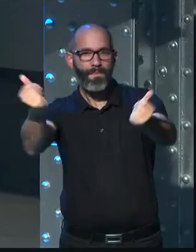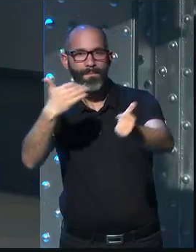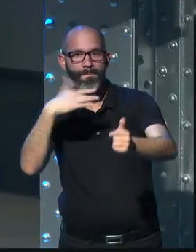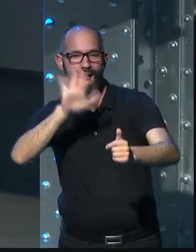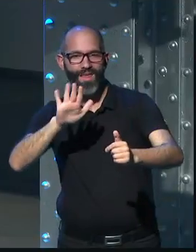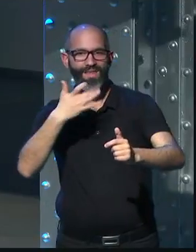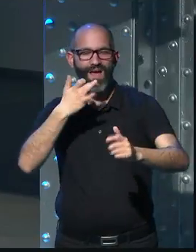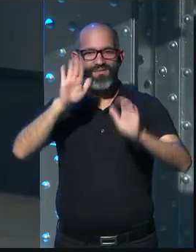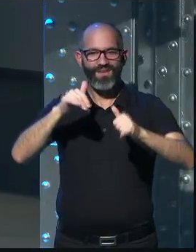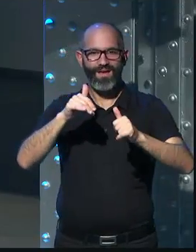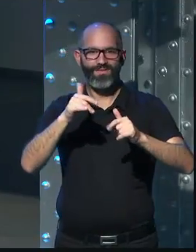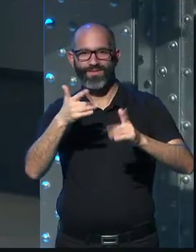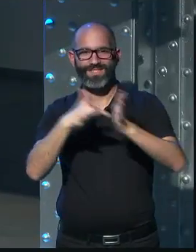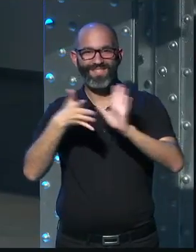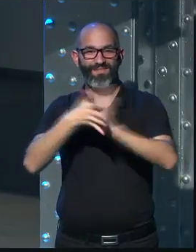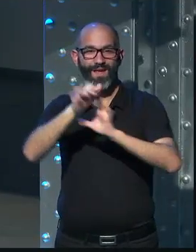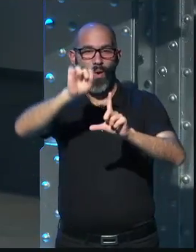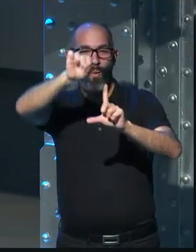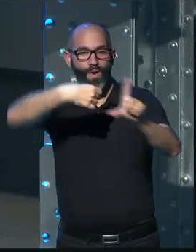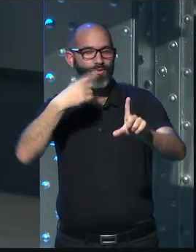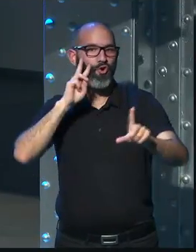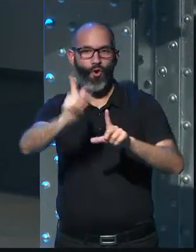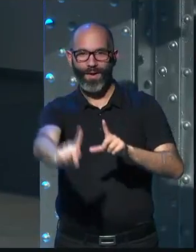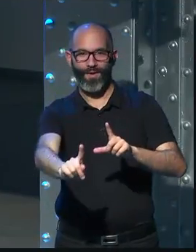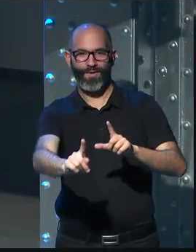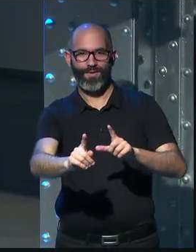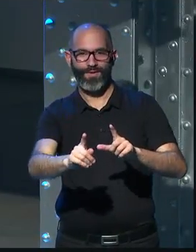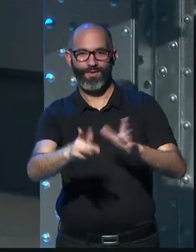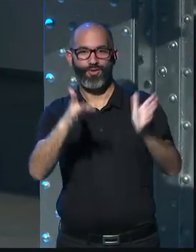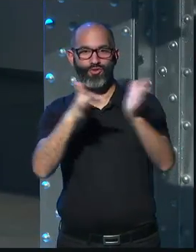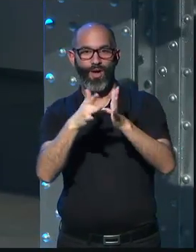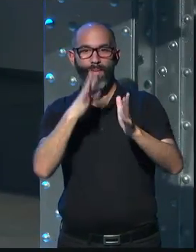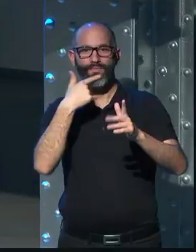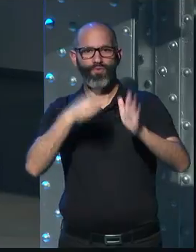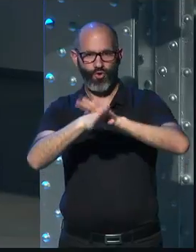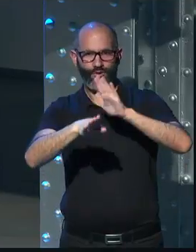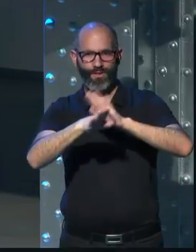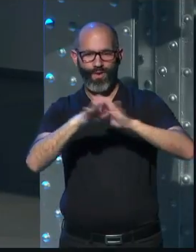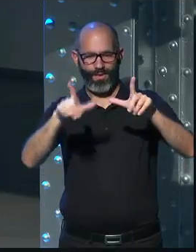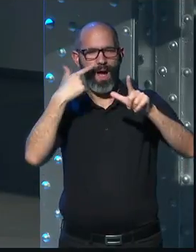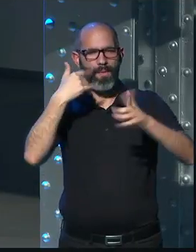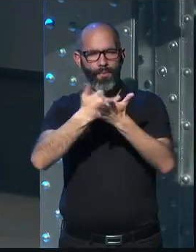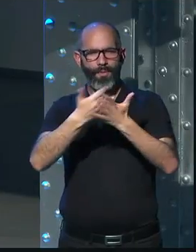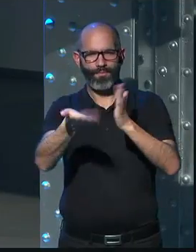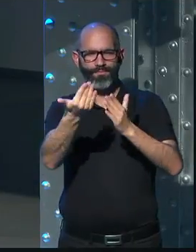hasta encontrar el hueco. Una vez que desaparezca el dedo derecho, no bajéis las manos de